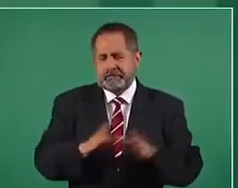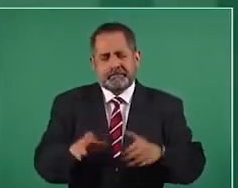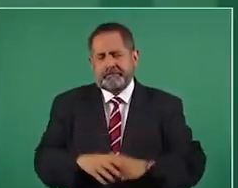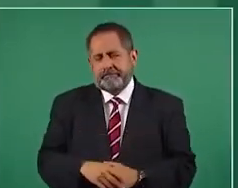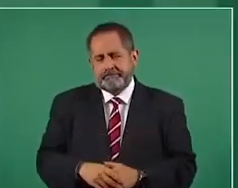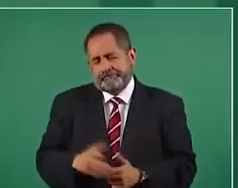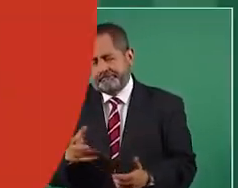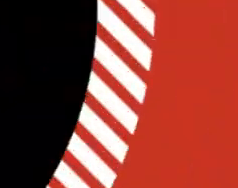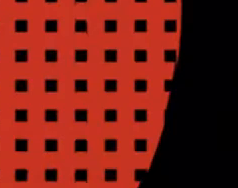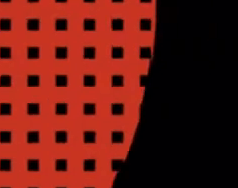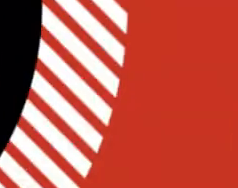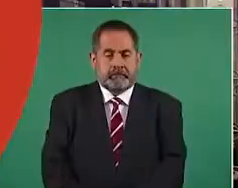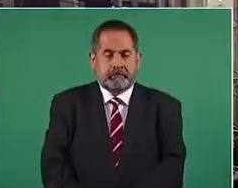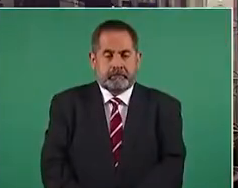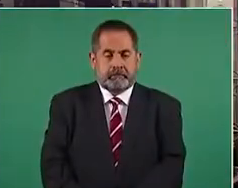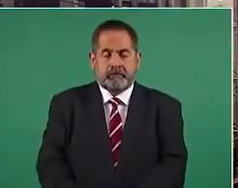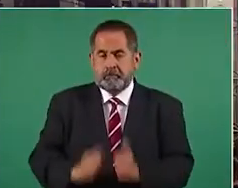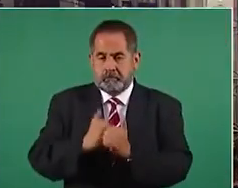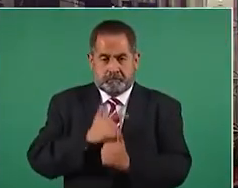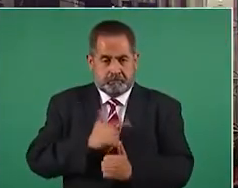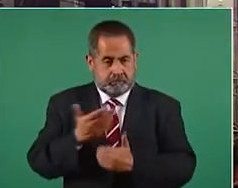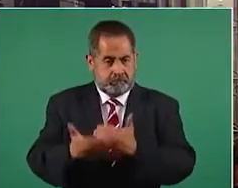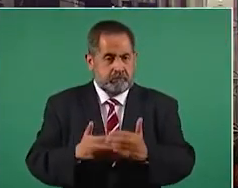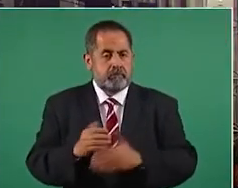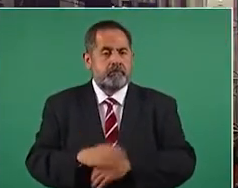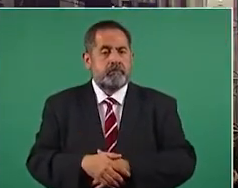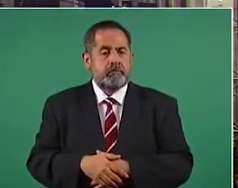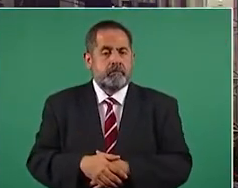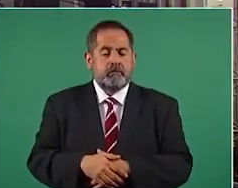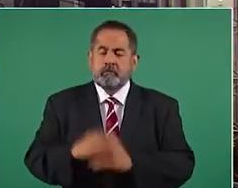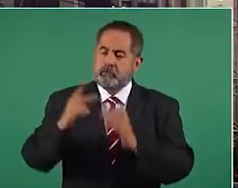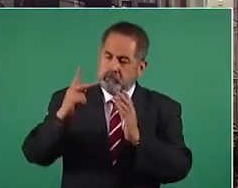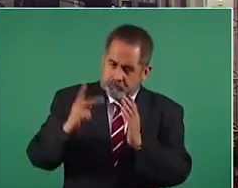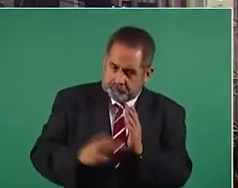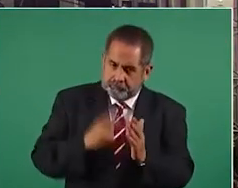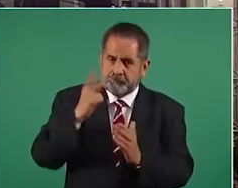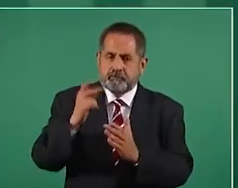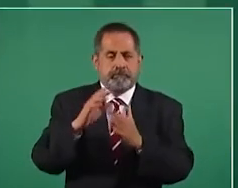Sí. Con mucho gusto, sí, literalmente lo volvemos a